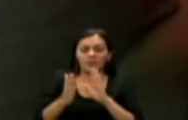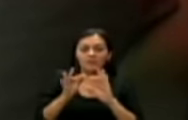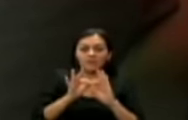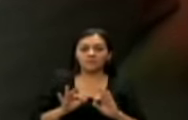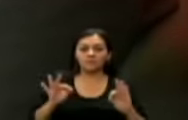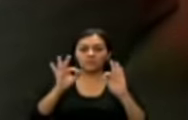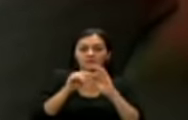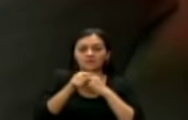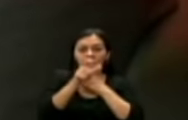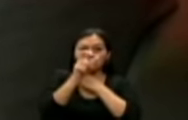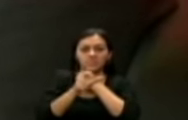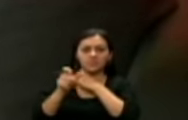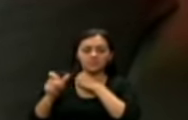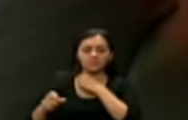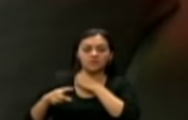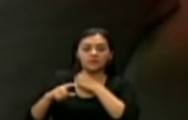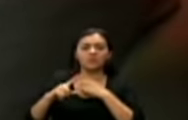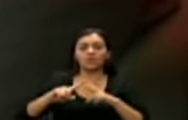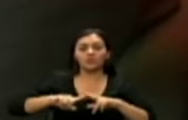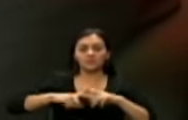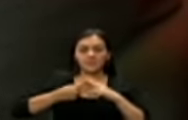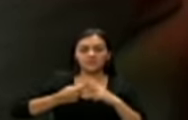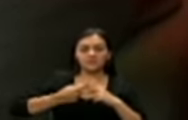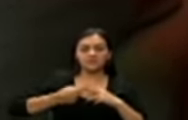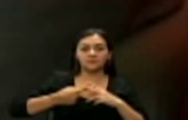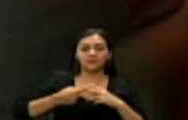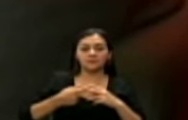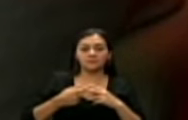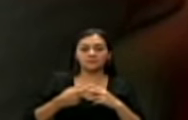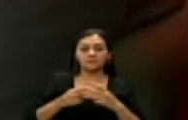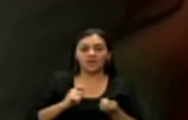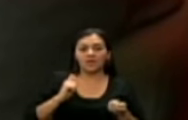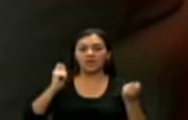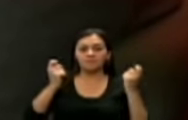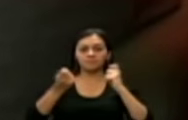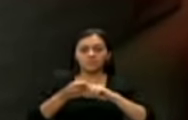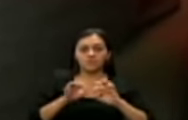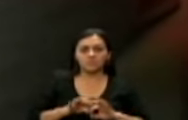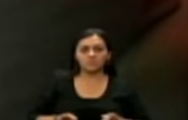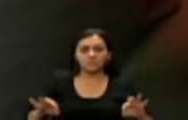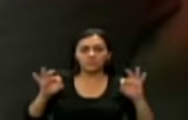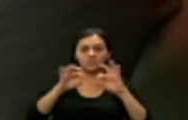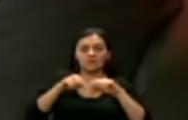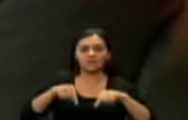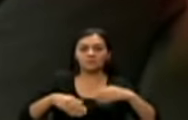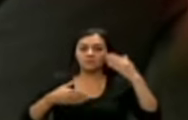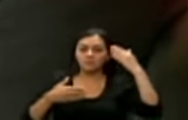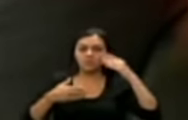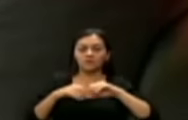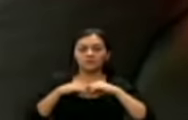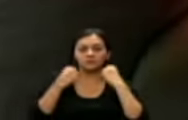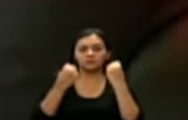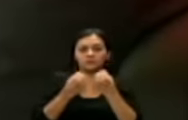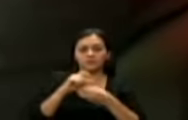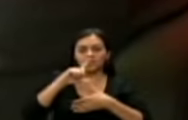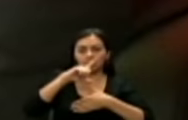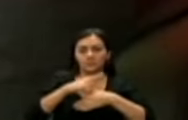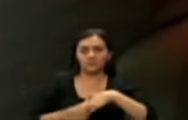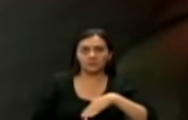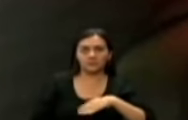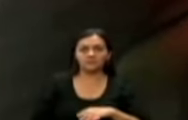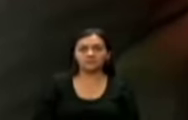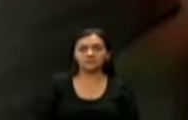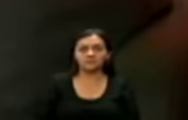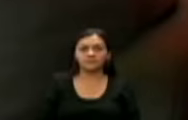capaz de comenzar a realizar cambios muy importantes en lo político y lo social en América Latina? Yo analizo al